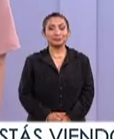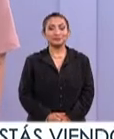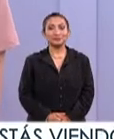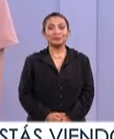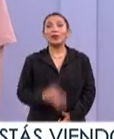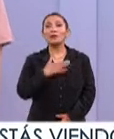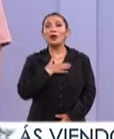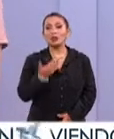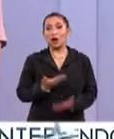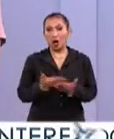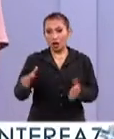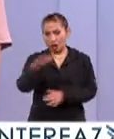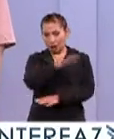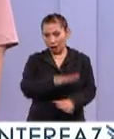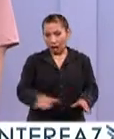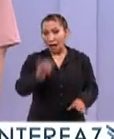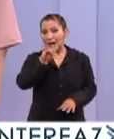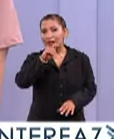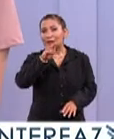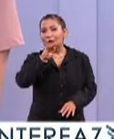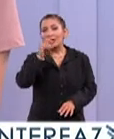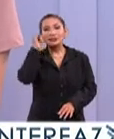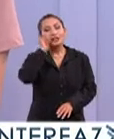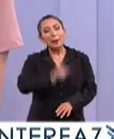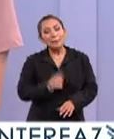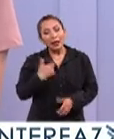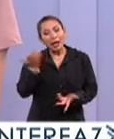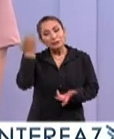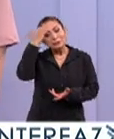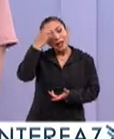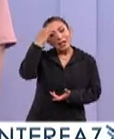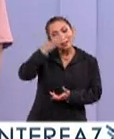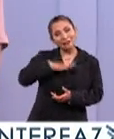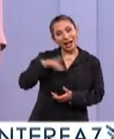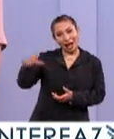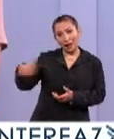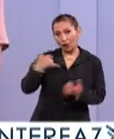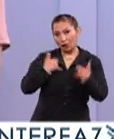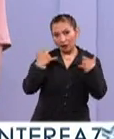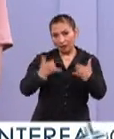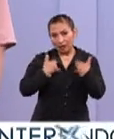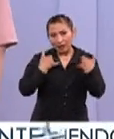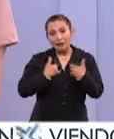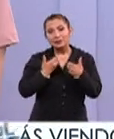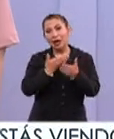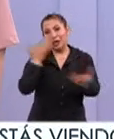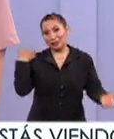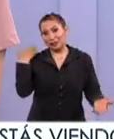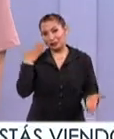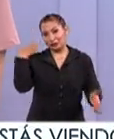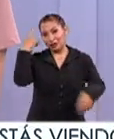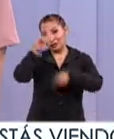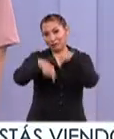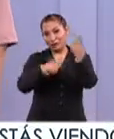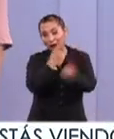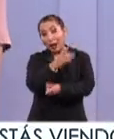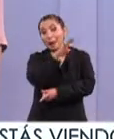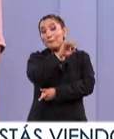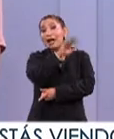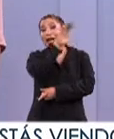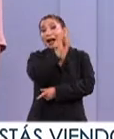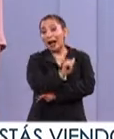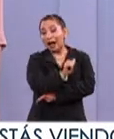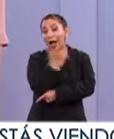Y bueno, en este espacio, en Interfaz, siempre compartimos la experiencia de jóvenes que han tenido la oportunidad de acceder a una